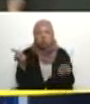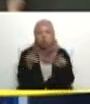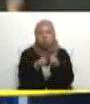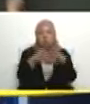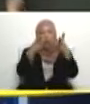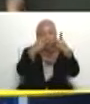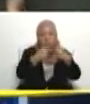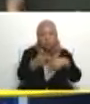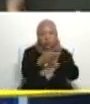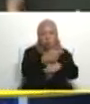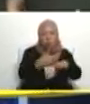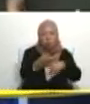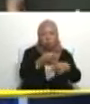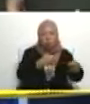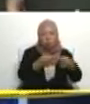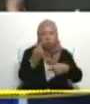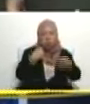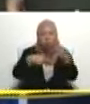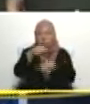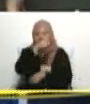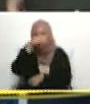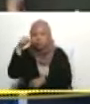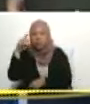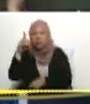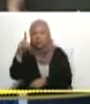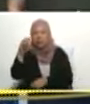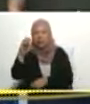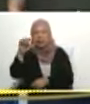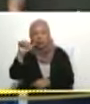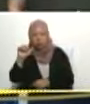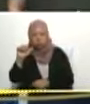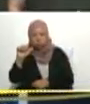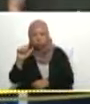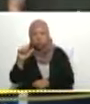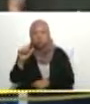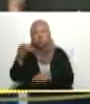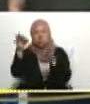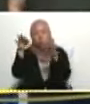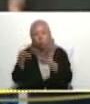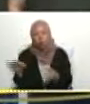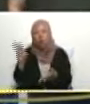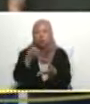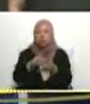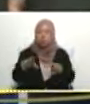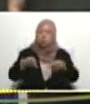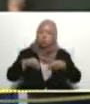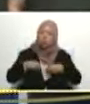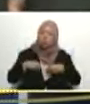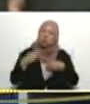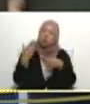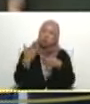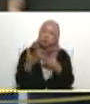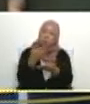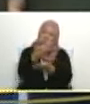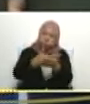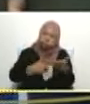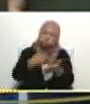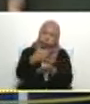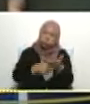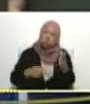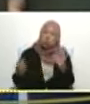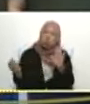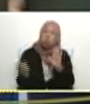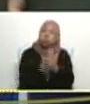Administración del Control de Drogas, DEA, ha retomado el desgastado libreto del